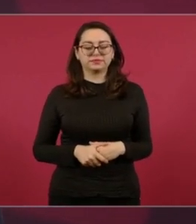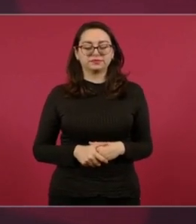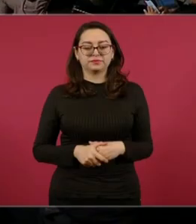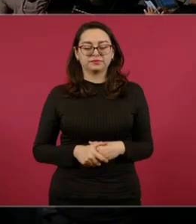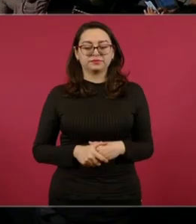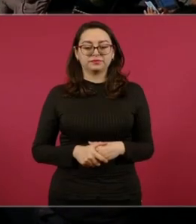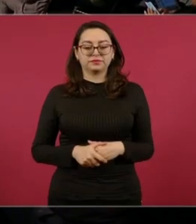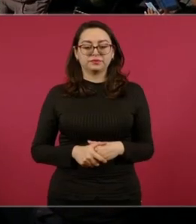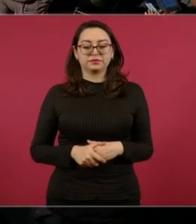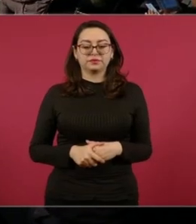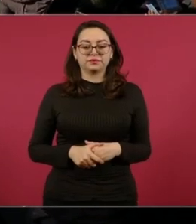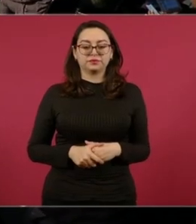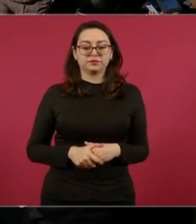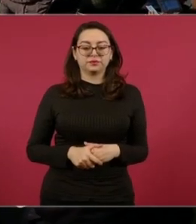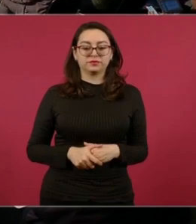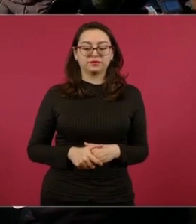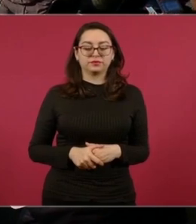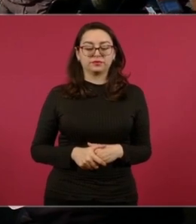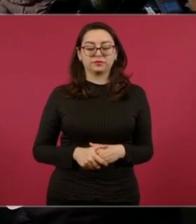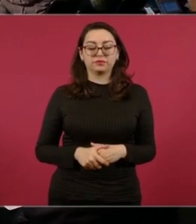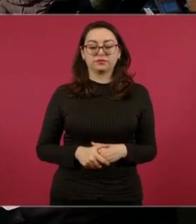otro, pues es